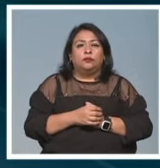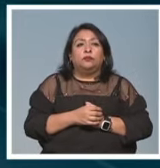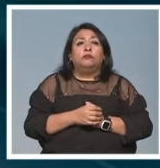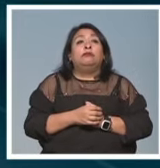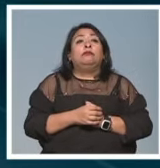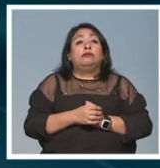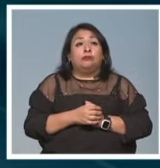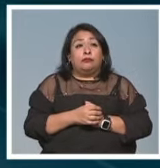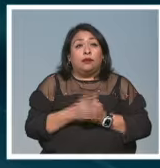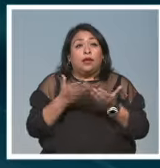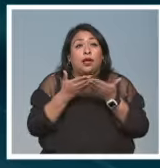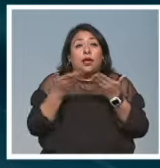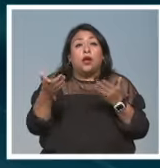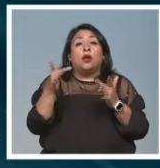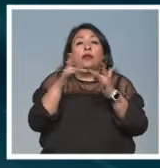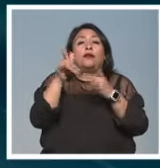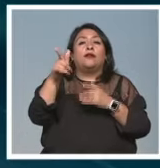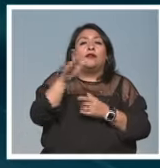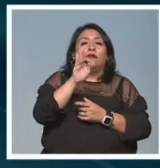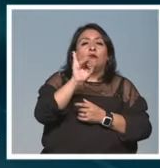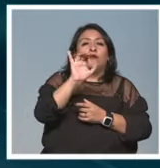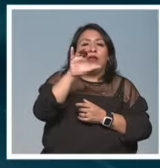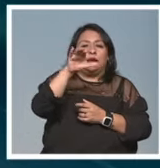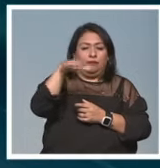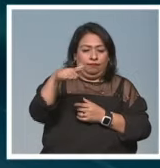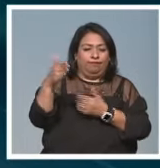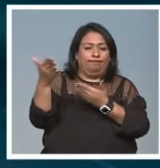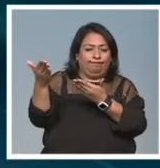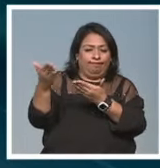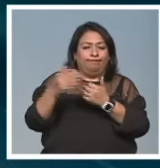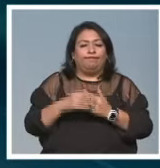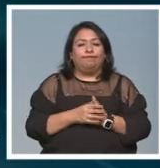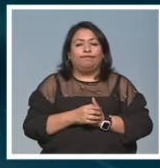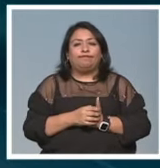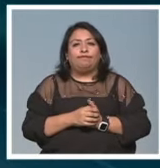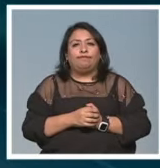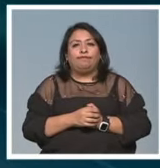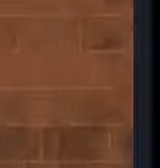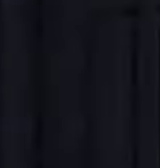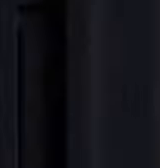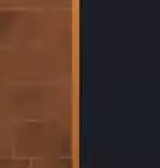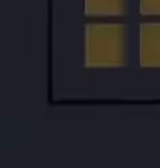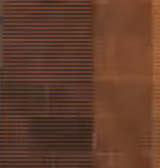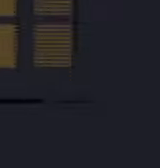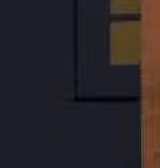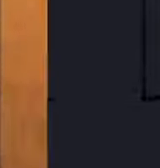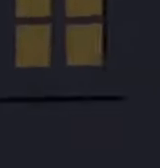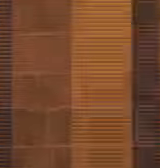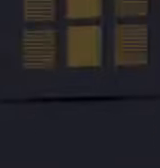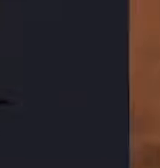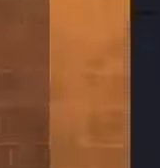come rubo. Vamos ahora al Festival de Cine de Morelia. Julio, adelante con el reporte.